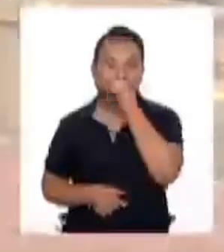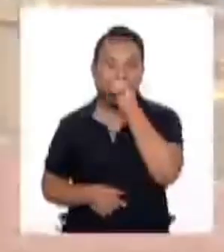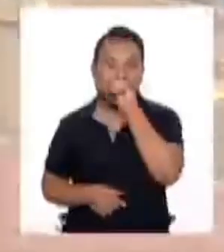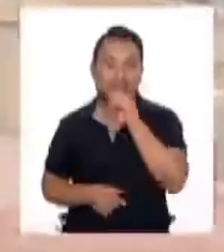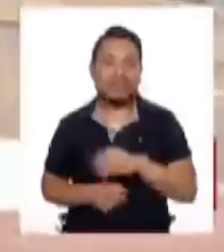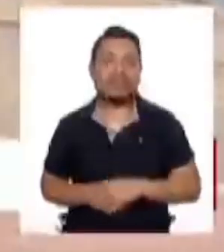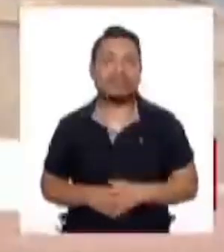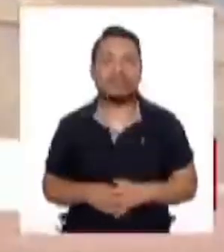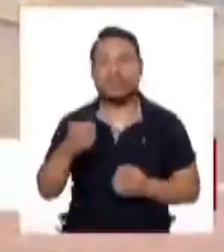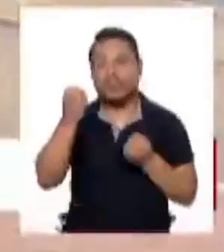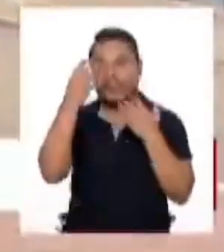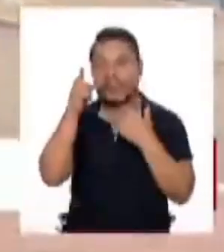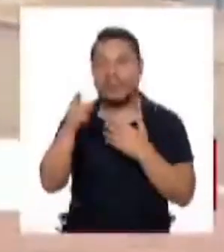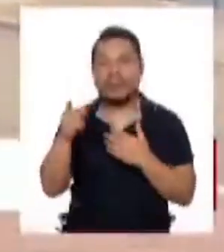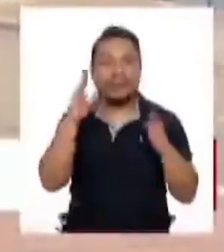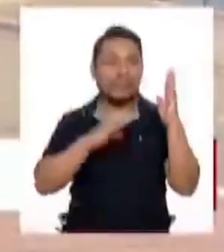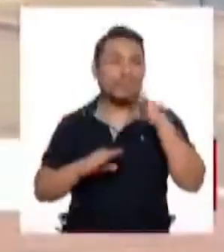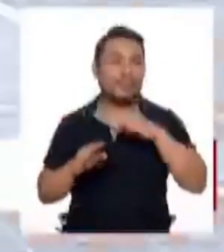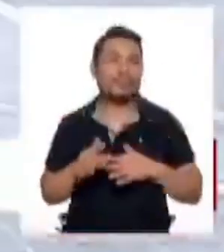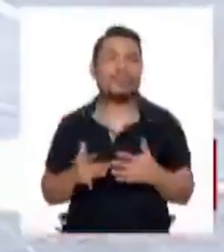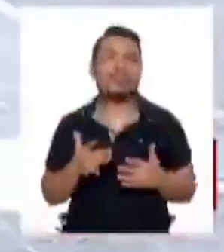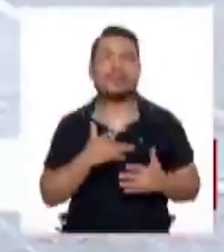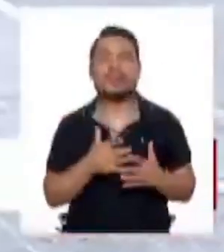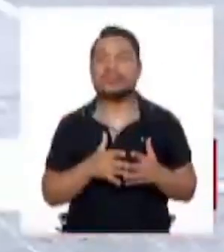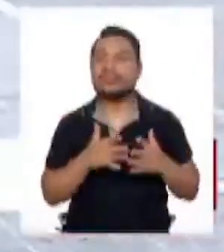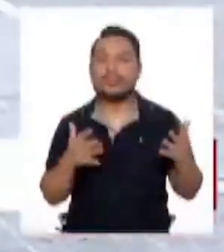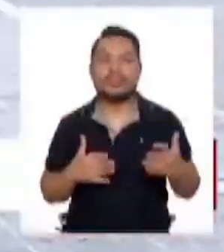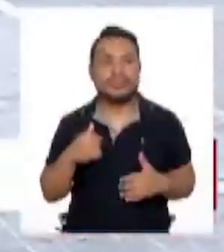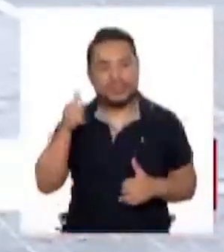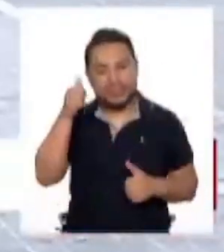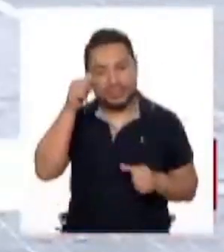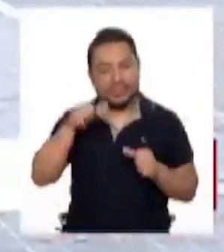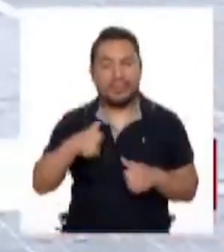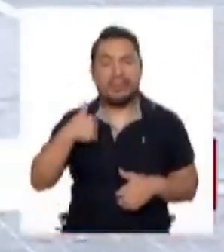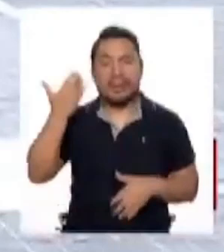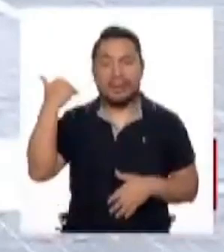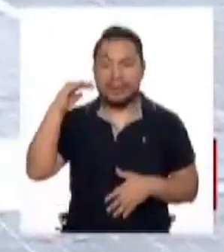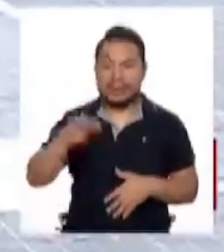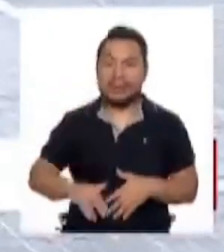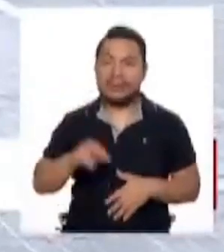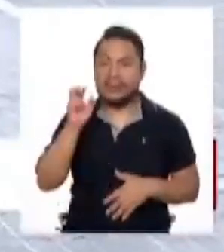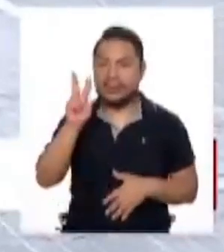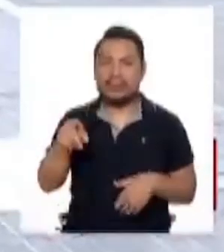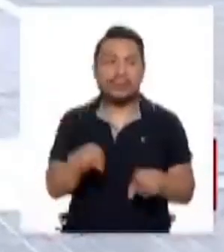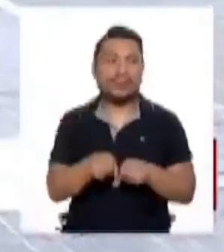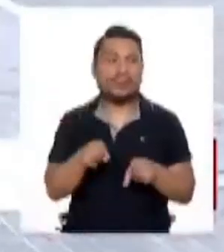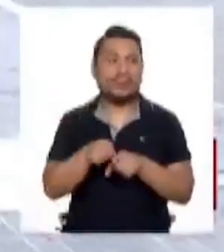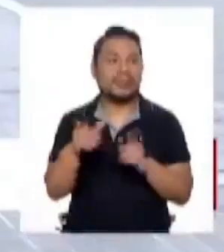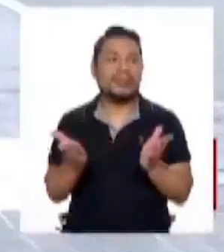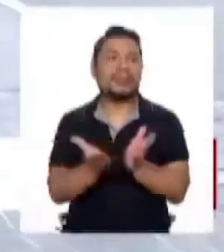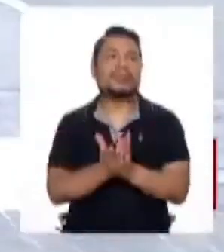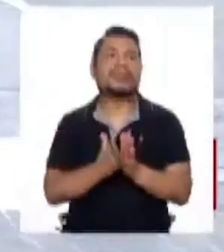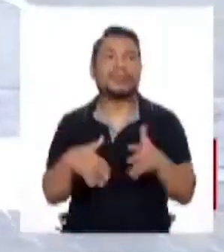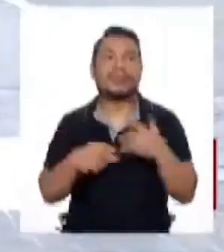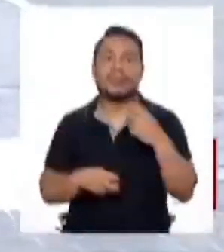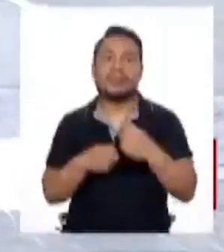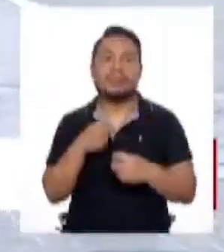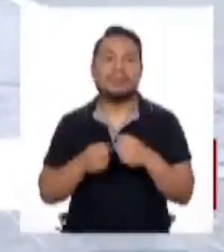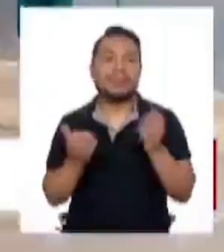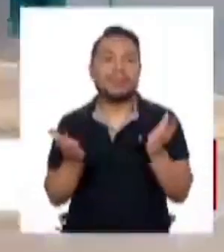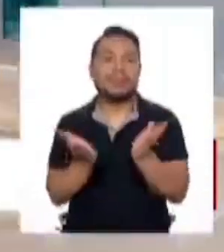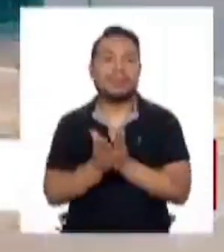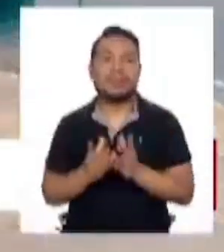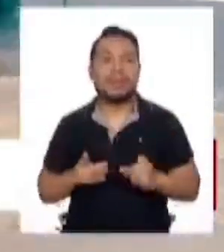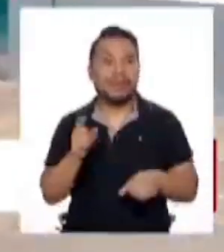Hacer este reportaje nos ha preocupado y nos ha dolido muchísimo. Yo recuerdo que de niño veía reportajes parecidos a este en donde se exponía la problemática en torno a